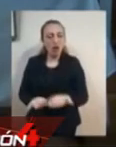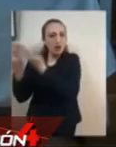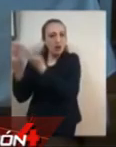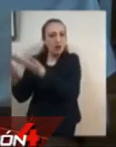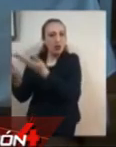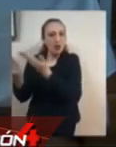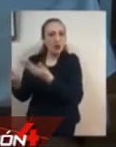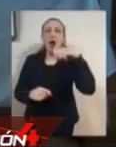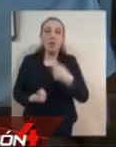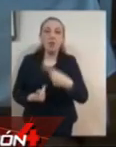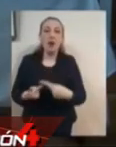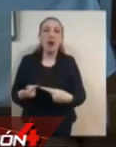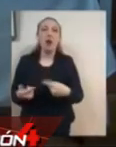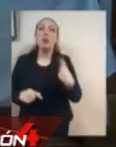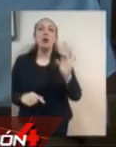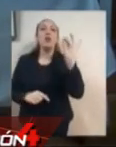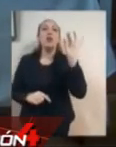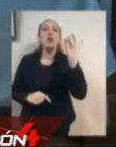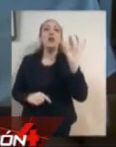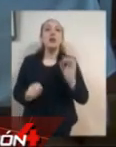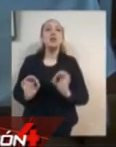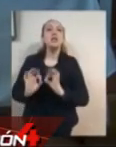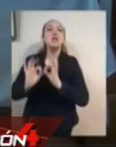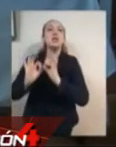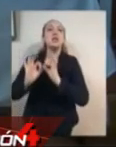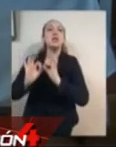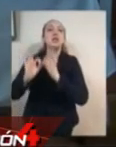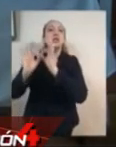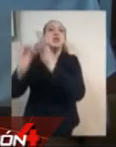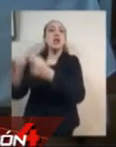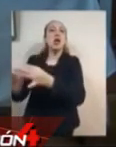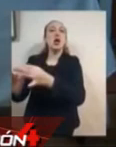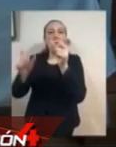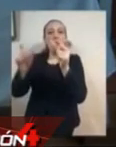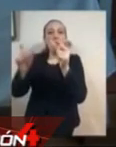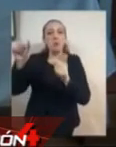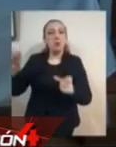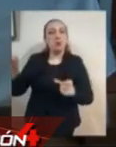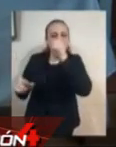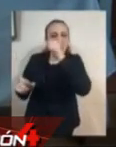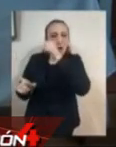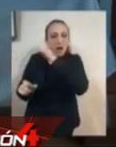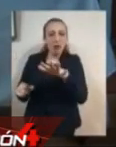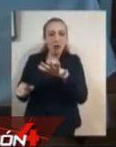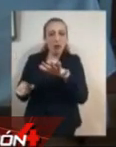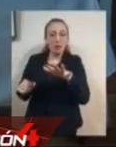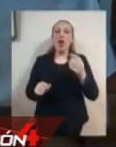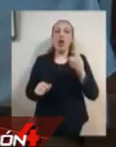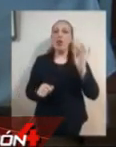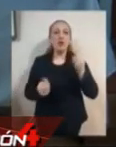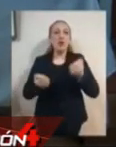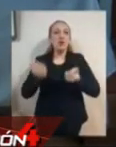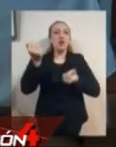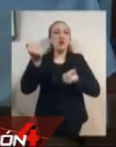ha dificultado la llegada del forraje a los pobladores es que no se podía transitar por las rutas. Tuvimos un